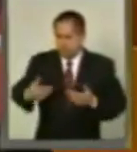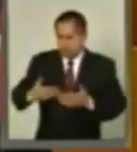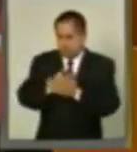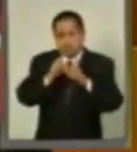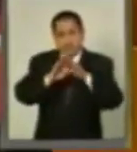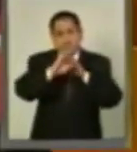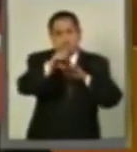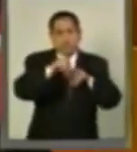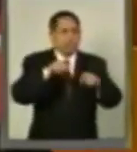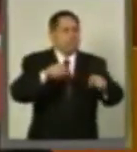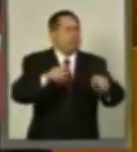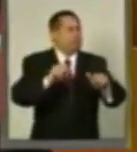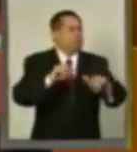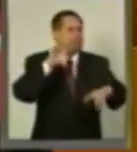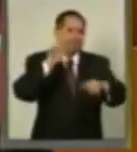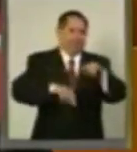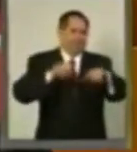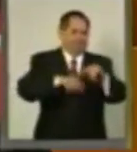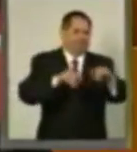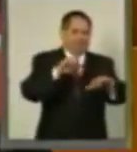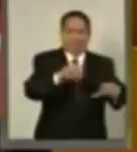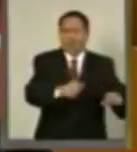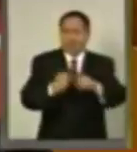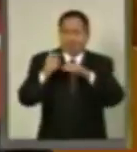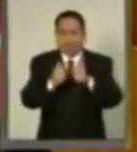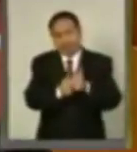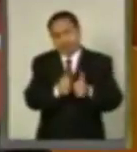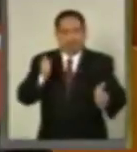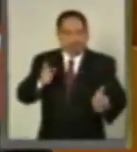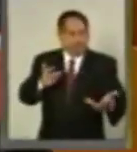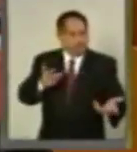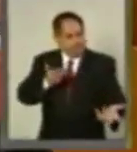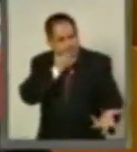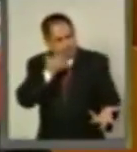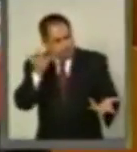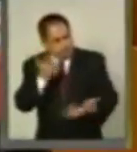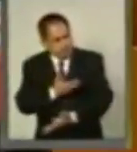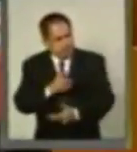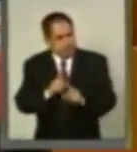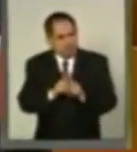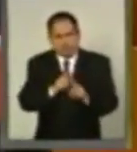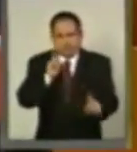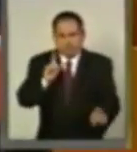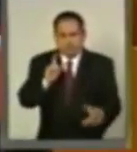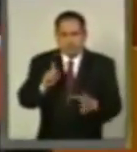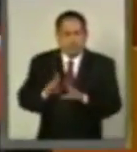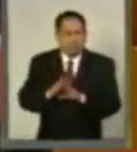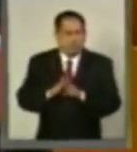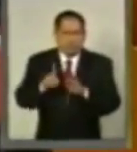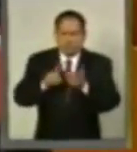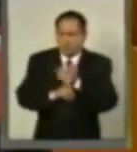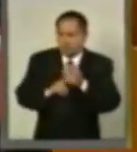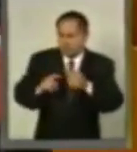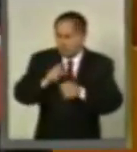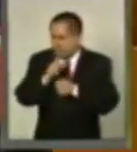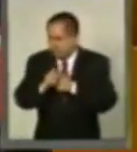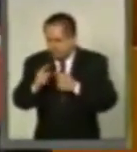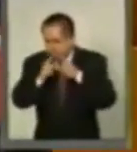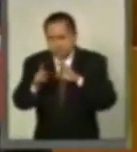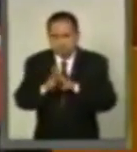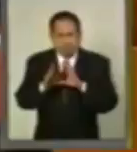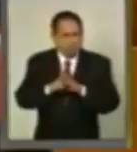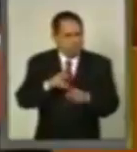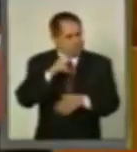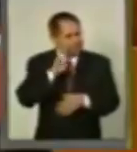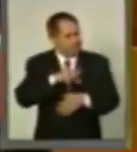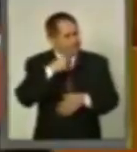su entorno en Estados Unidos, separados de la forma de vida que conocen para regresar a un país que si bien es el suyo